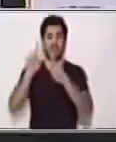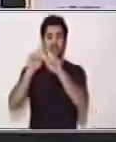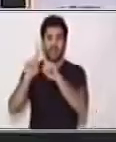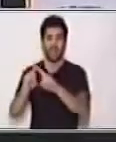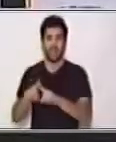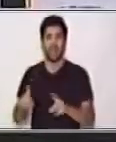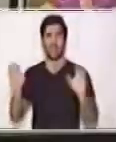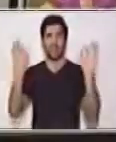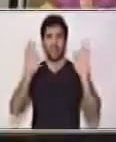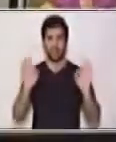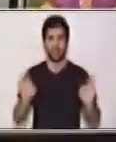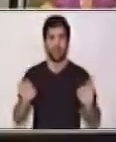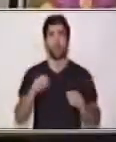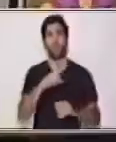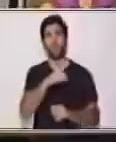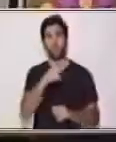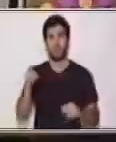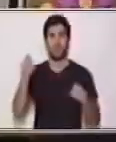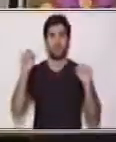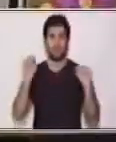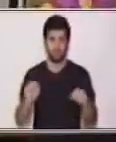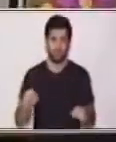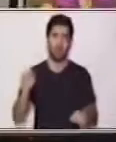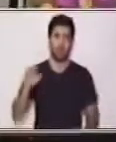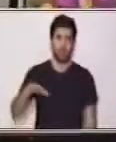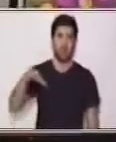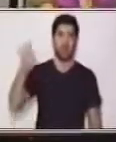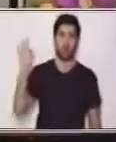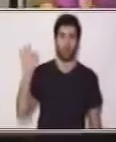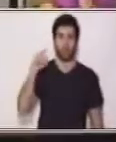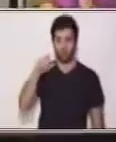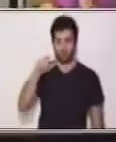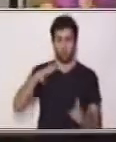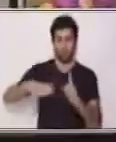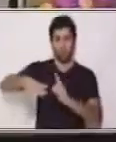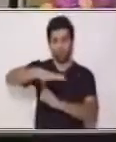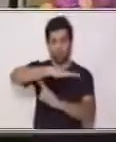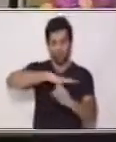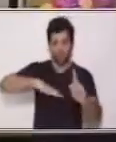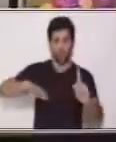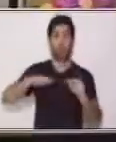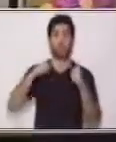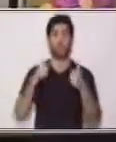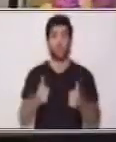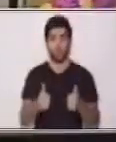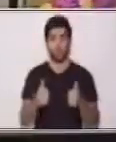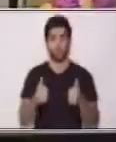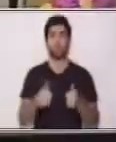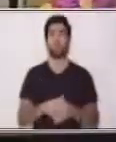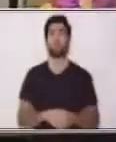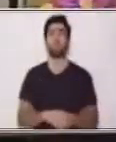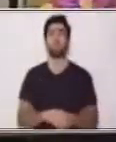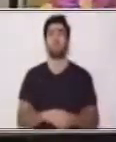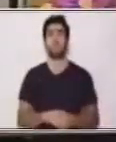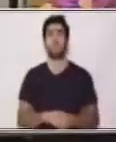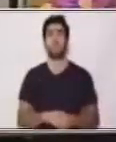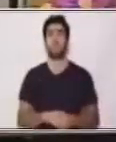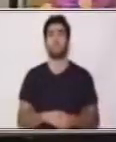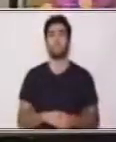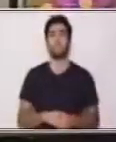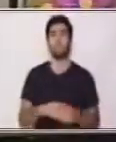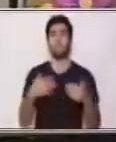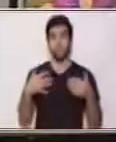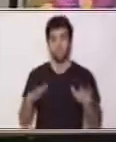objetos que tú puedes encontrar en tu entorno o cerca de ti. Muy bien, ahora quiero